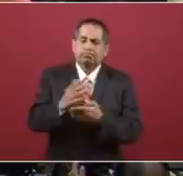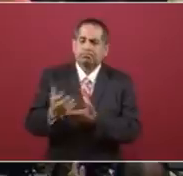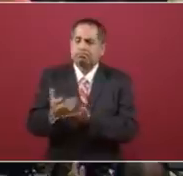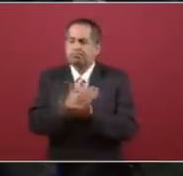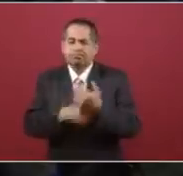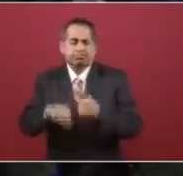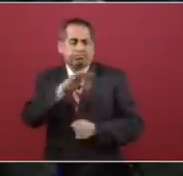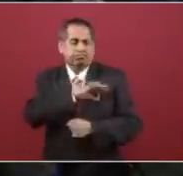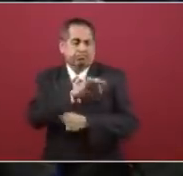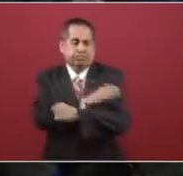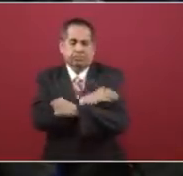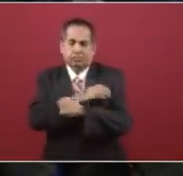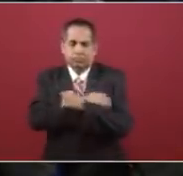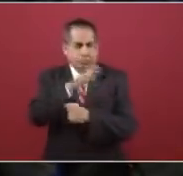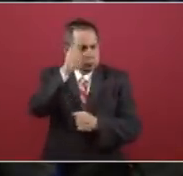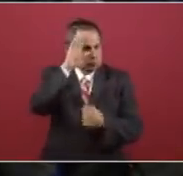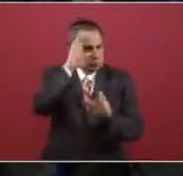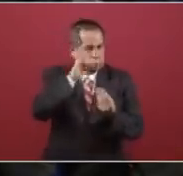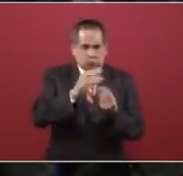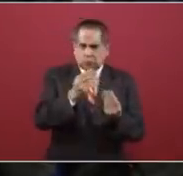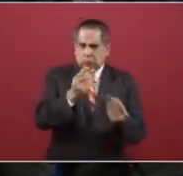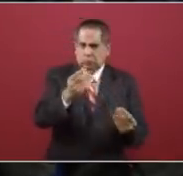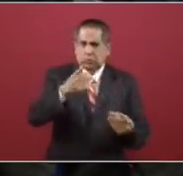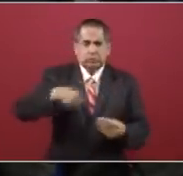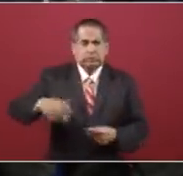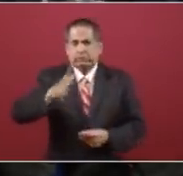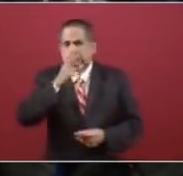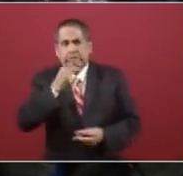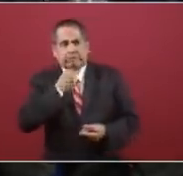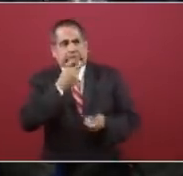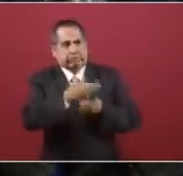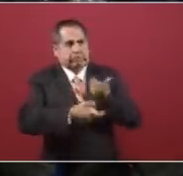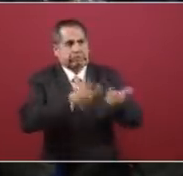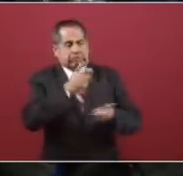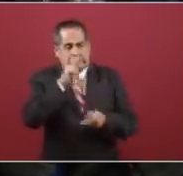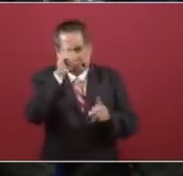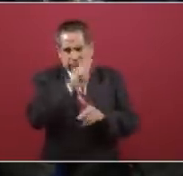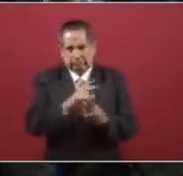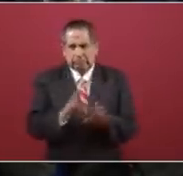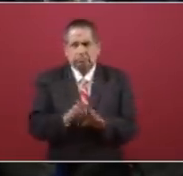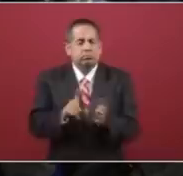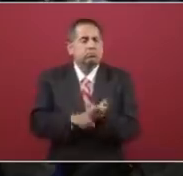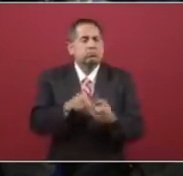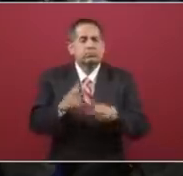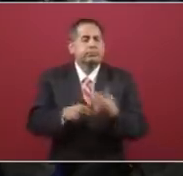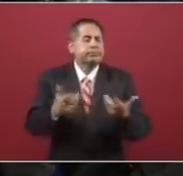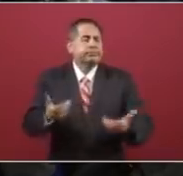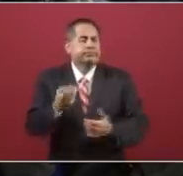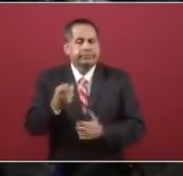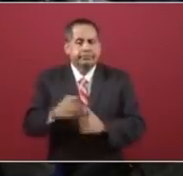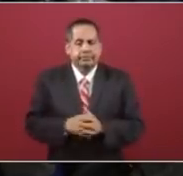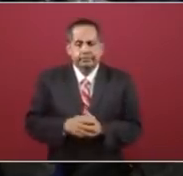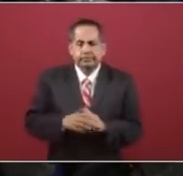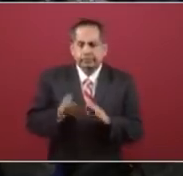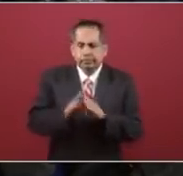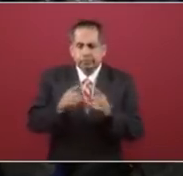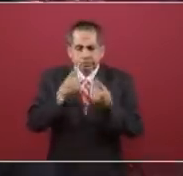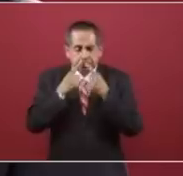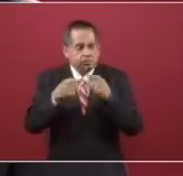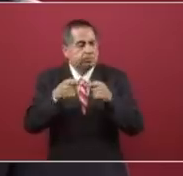y que muchas veces dejan en bancarrota a los cuentahabientes de este país. ¿Cuál va a ser el planteamiento sobre ese tema, presidente, y cuál es la